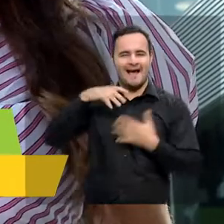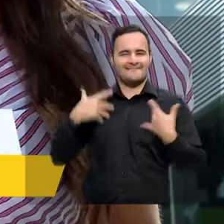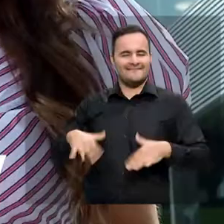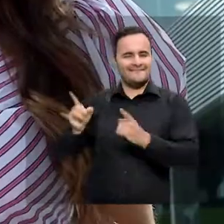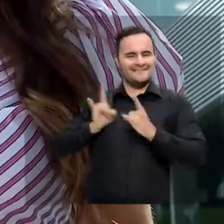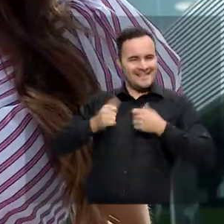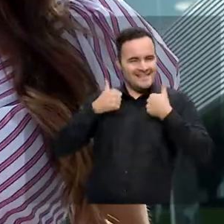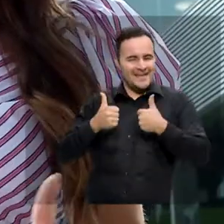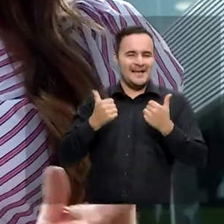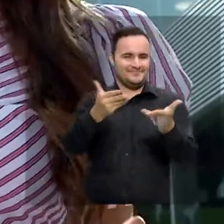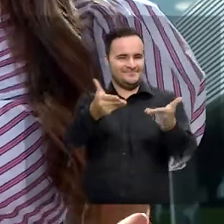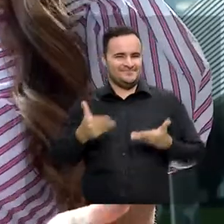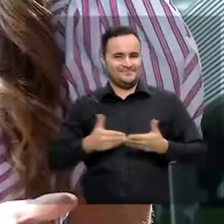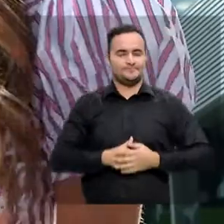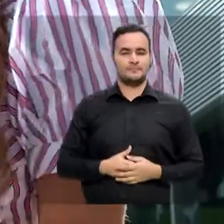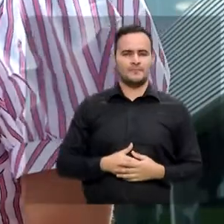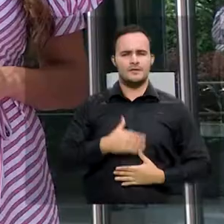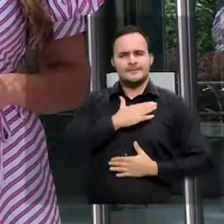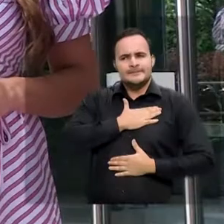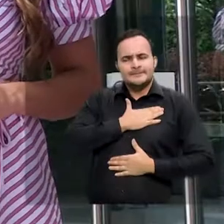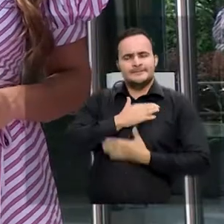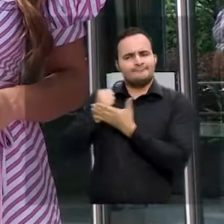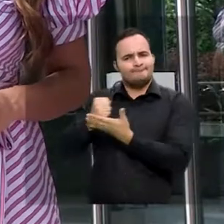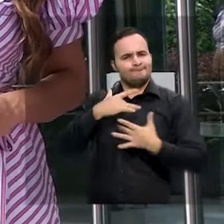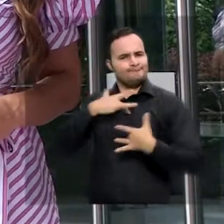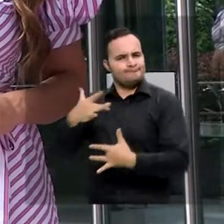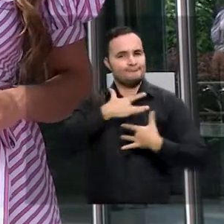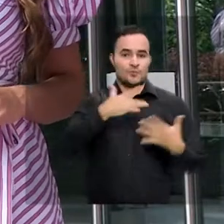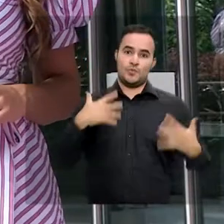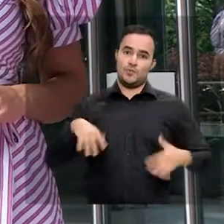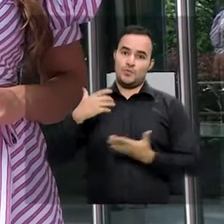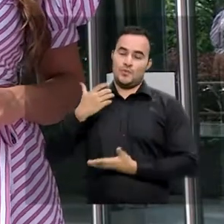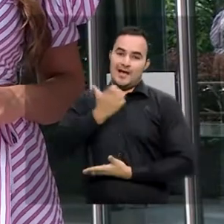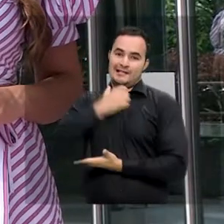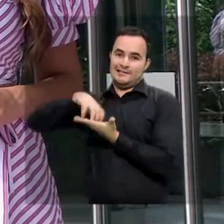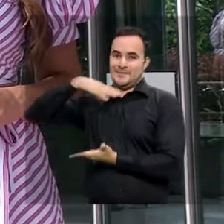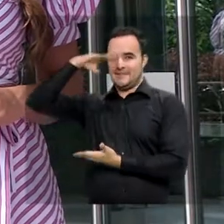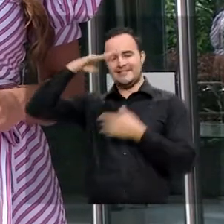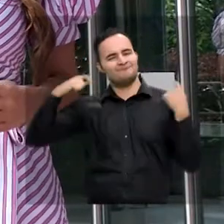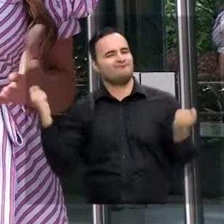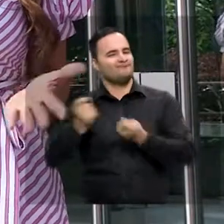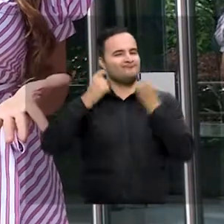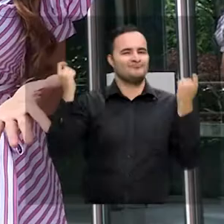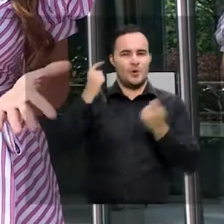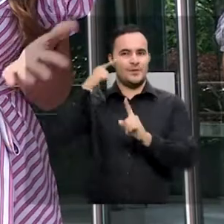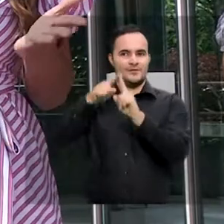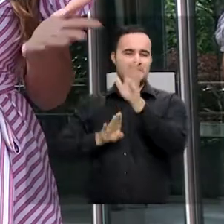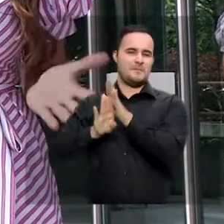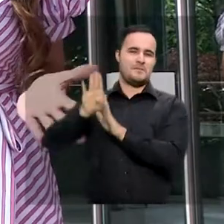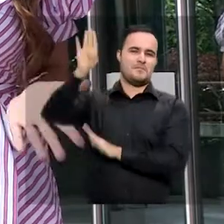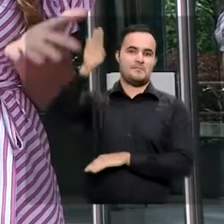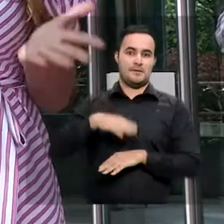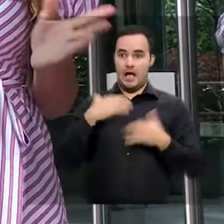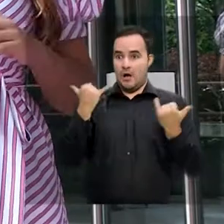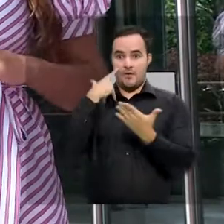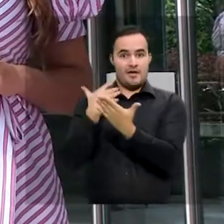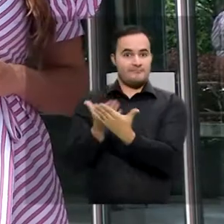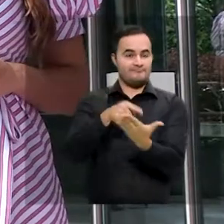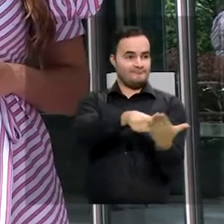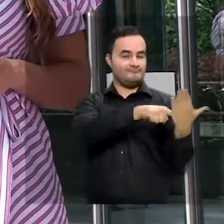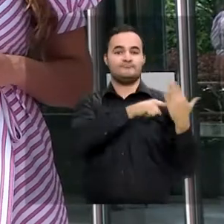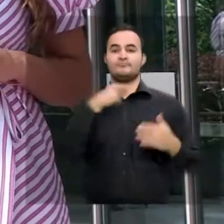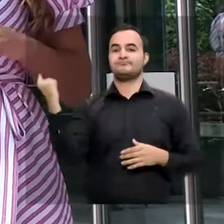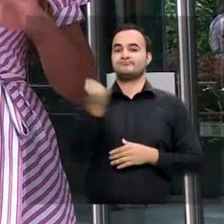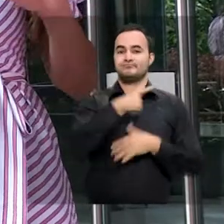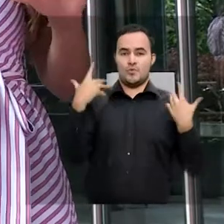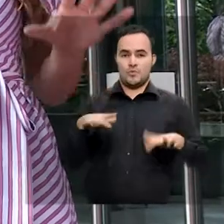apasionan. Bienvenidos. La solidaridad es uno de los valores que más promueve la Alcaldía Medellín Futuro y hoy se ve reflejado en el apoyo que